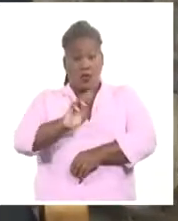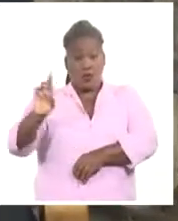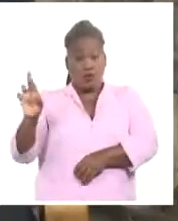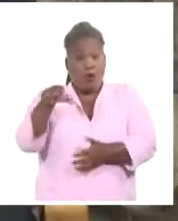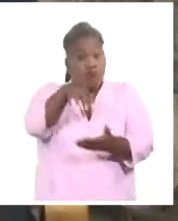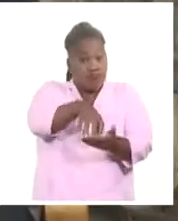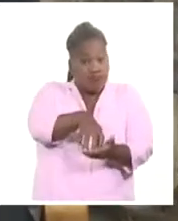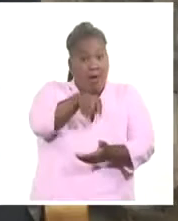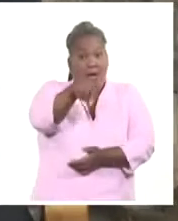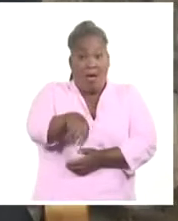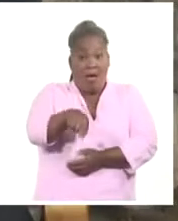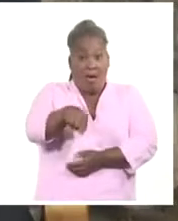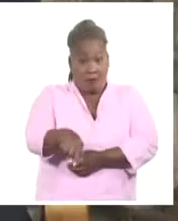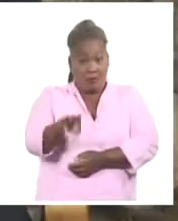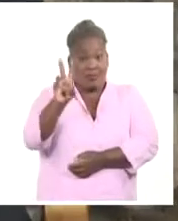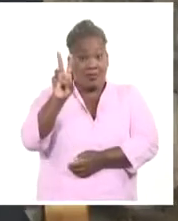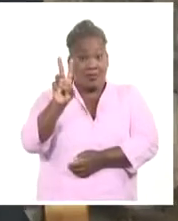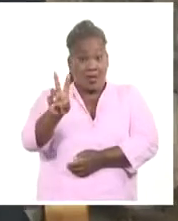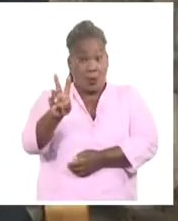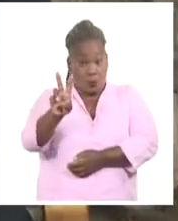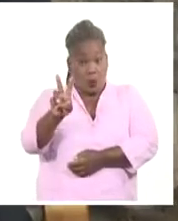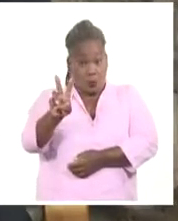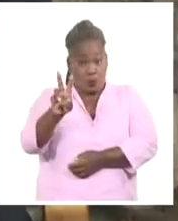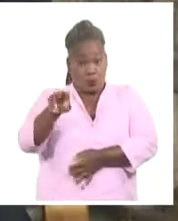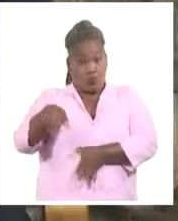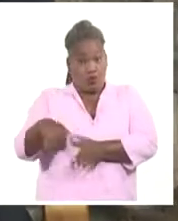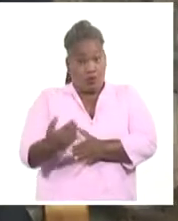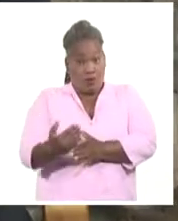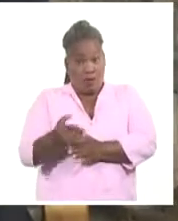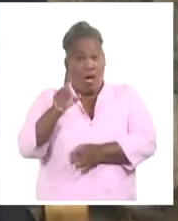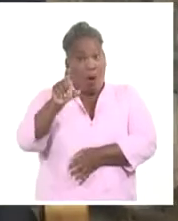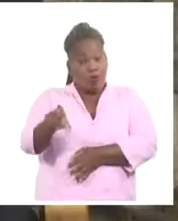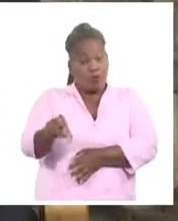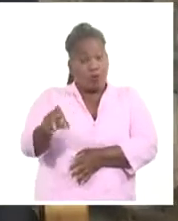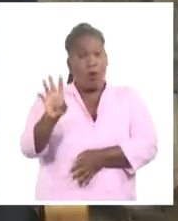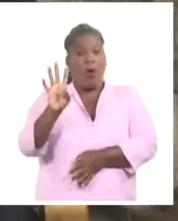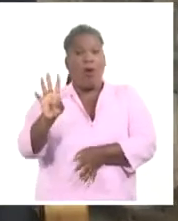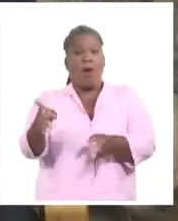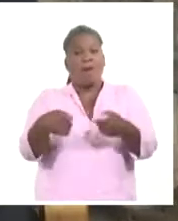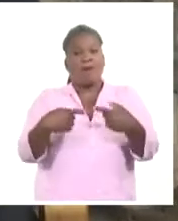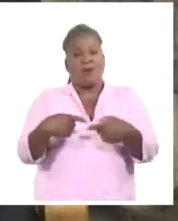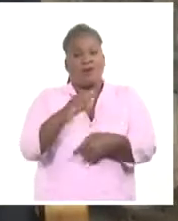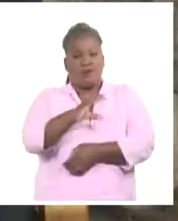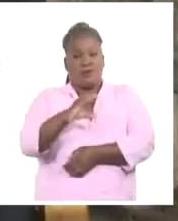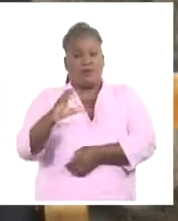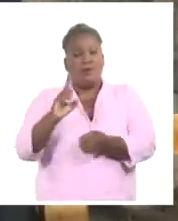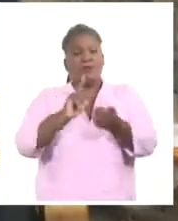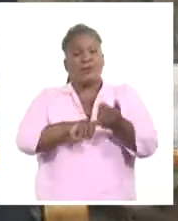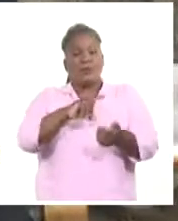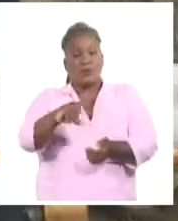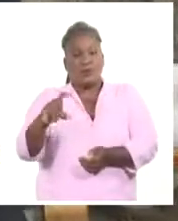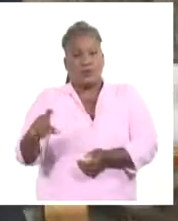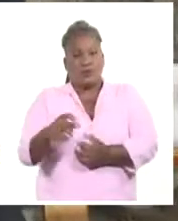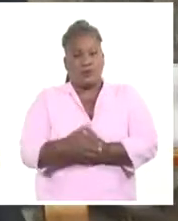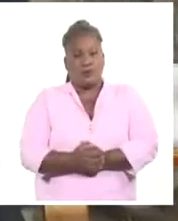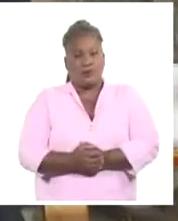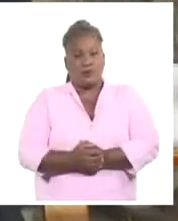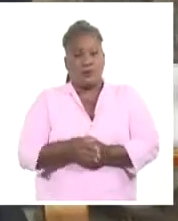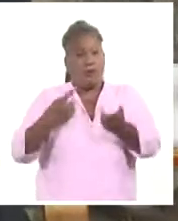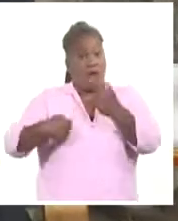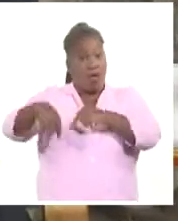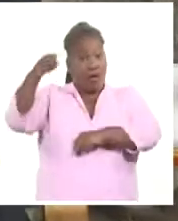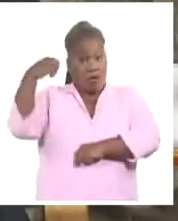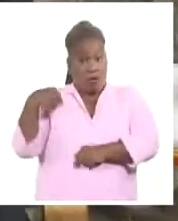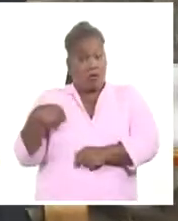donde acontece la segunda y última jornada del cuarto pleno del Comité Central del Partido. En la tarde de ayer